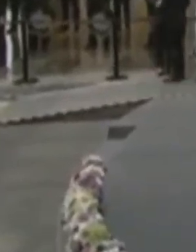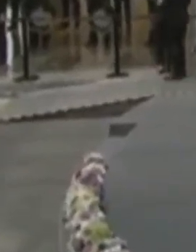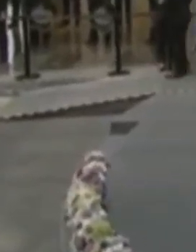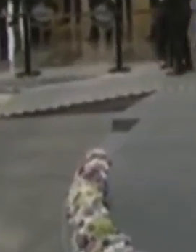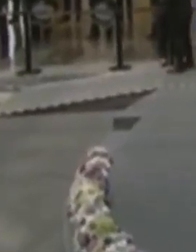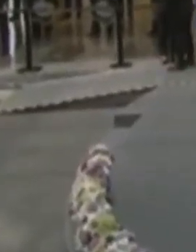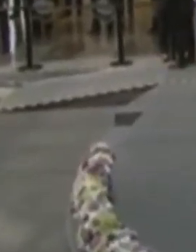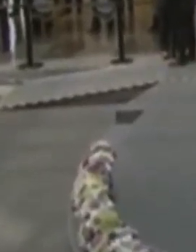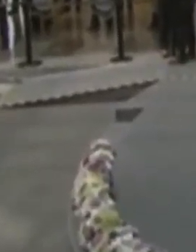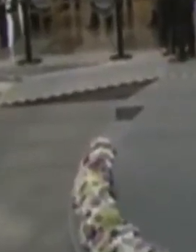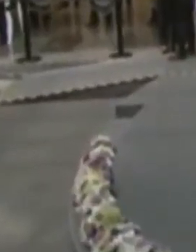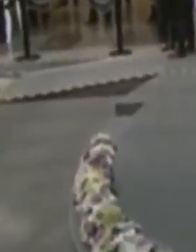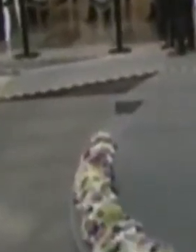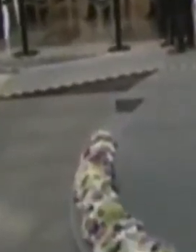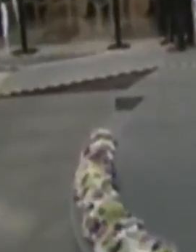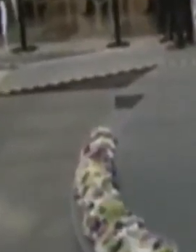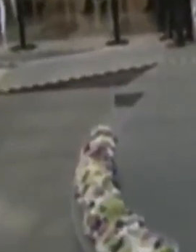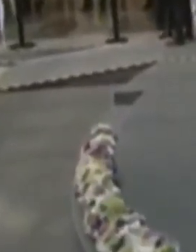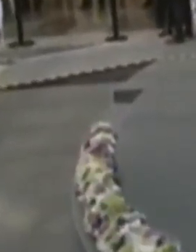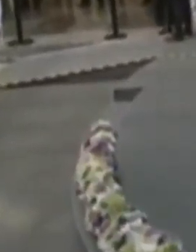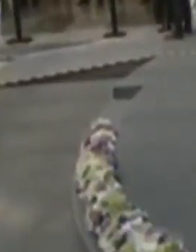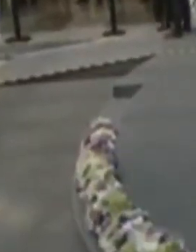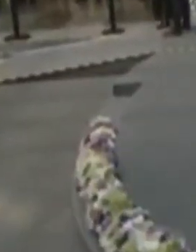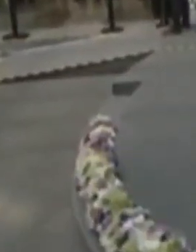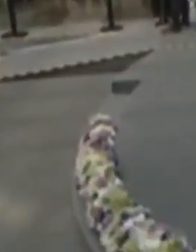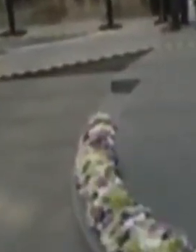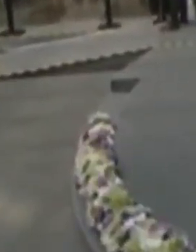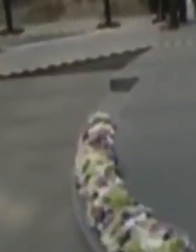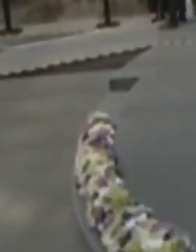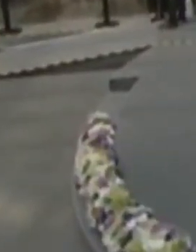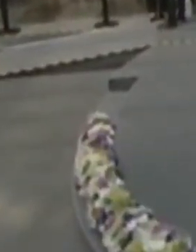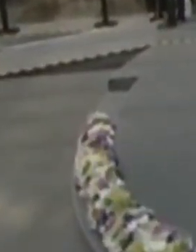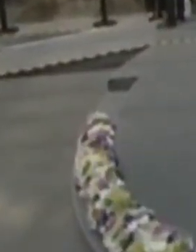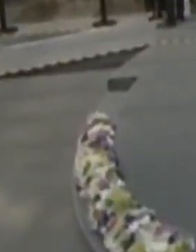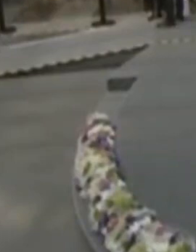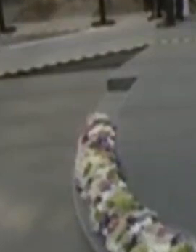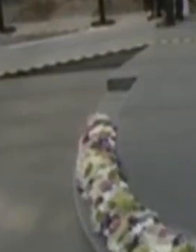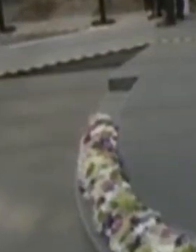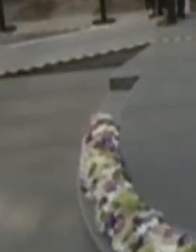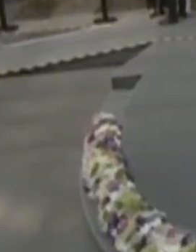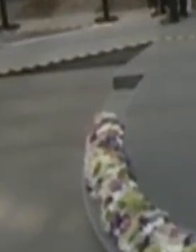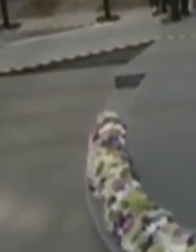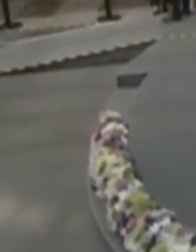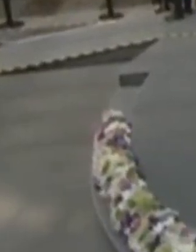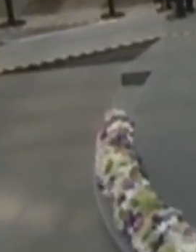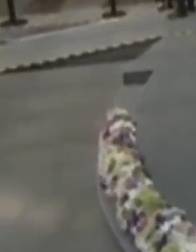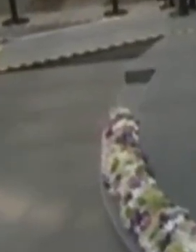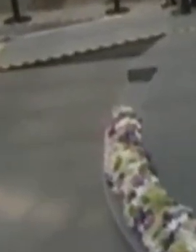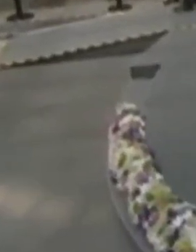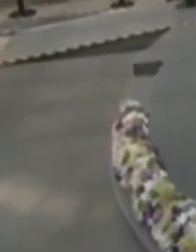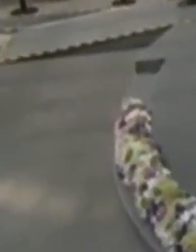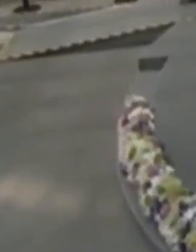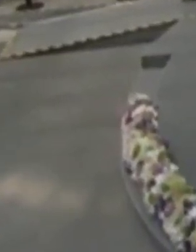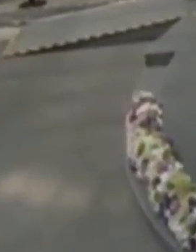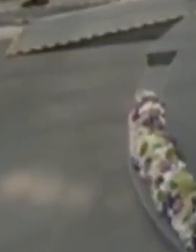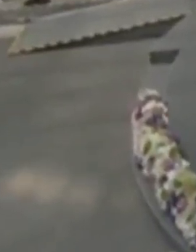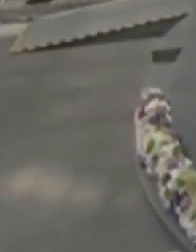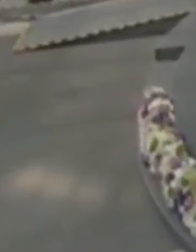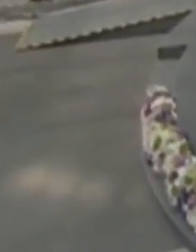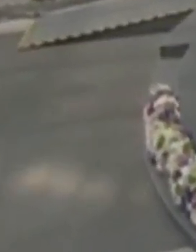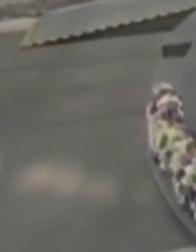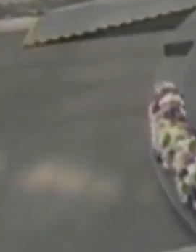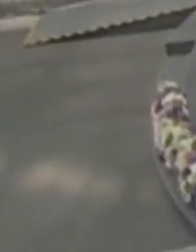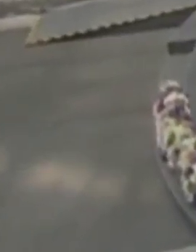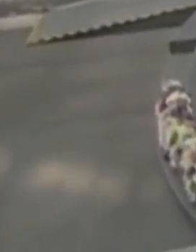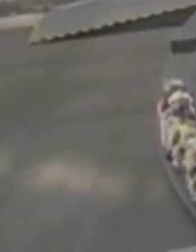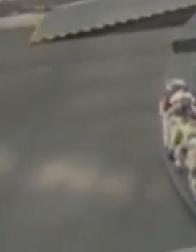que es la forma en el adorno que se pone año con año precisamente en este monumento a que se encuentra